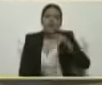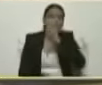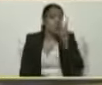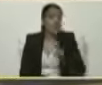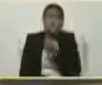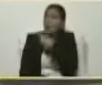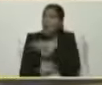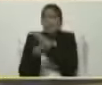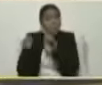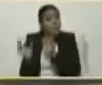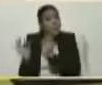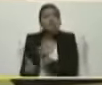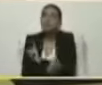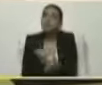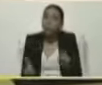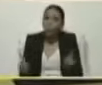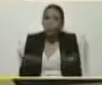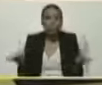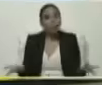así.